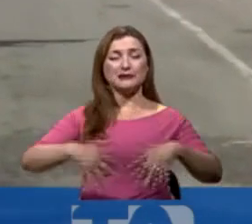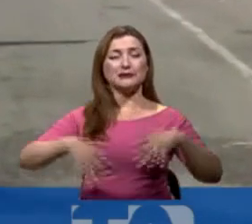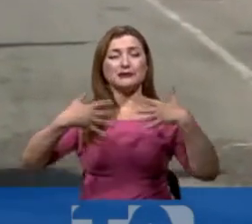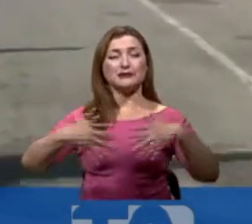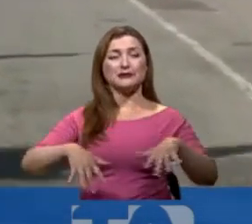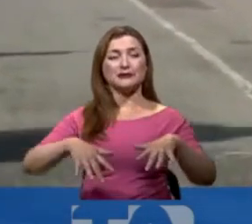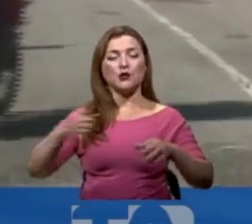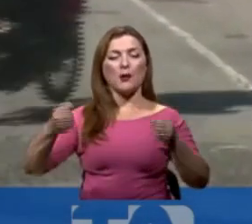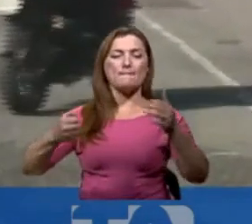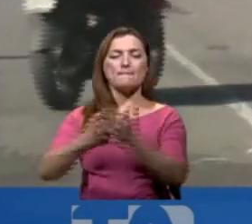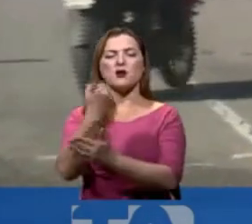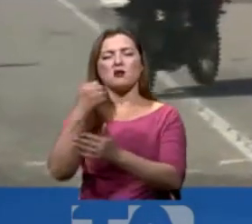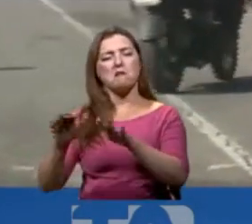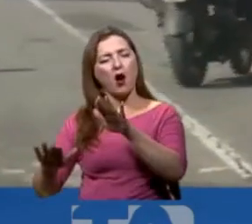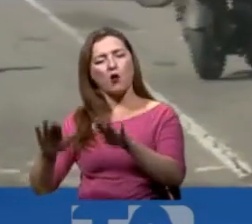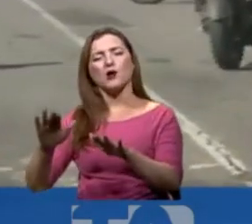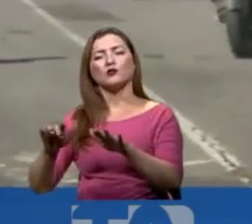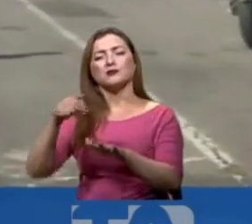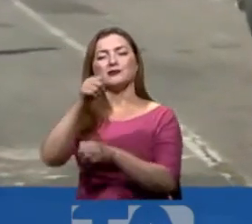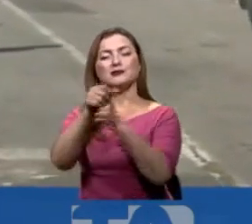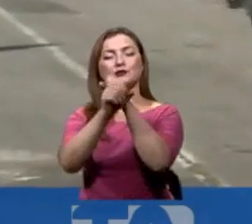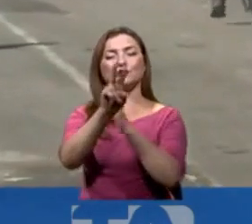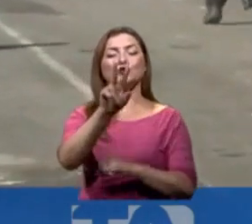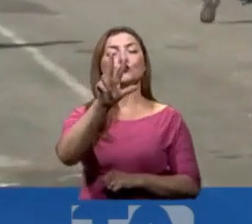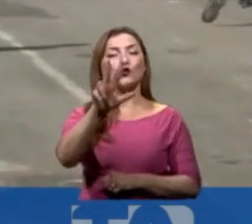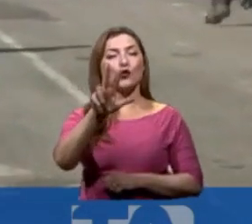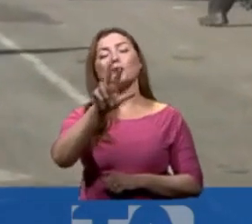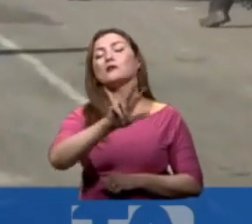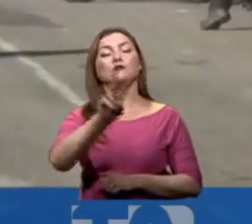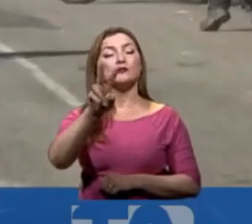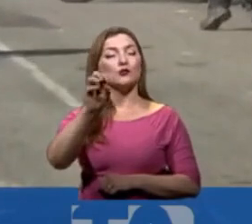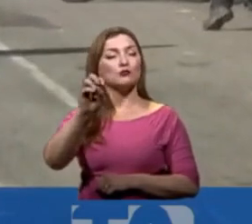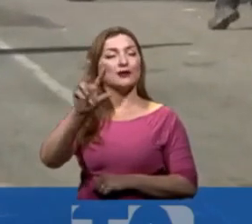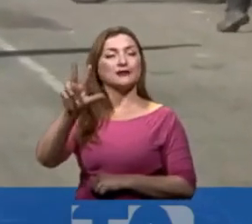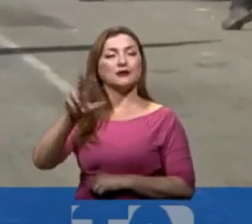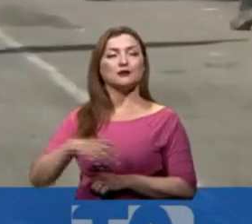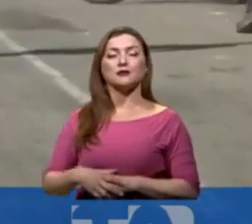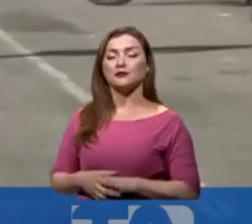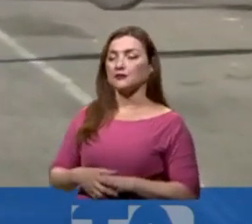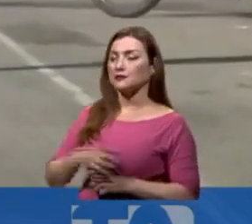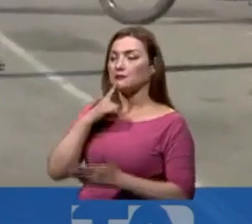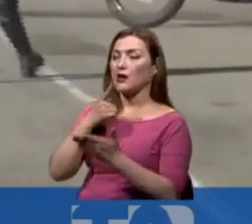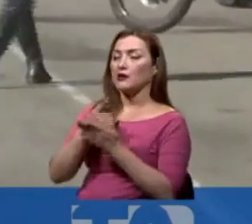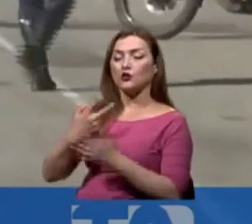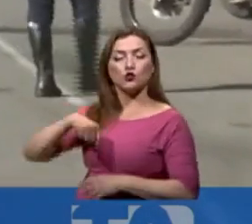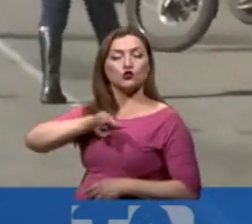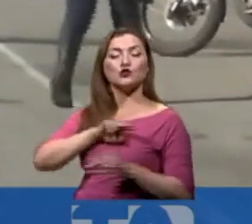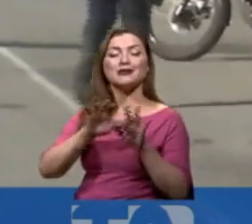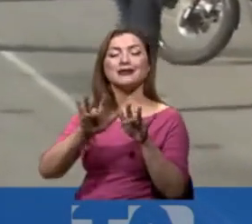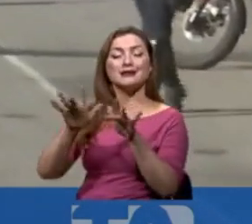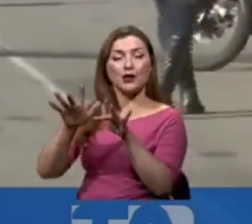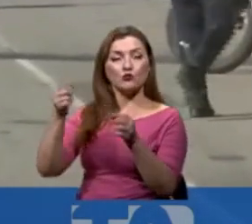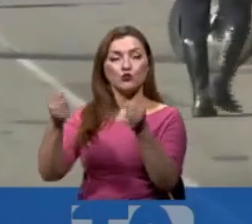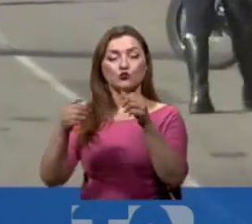y moderadamente graves que se han registrado solo este año acá en la avenida Simón Bolívar. Sí, nosotros como Secretaría de Movilidad y